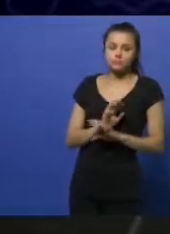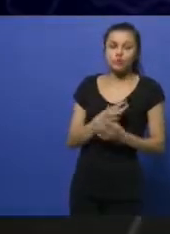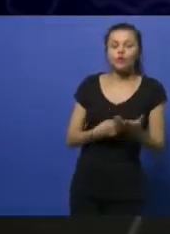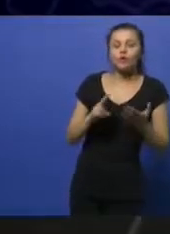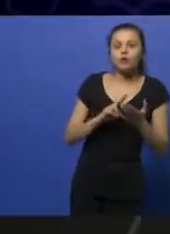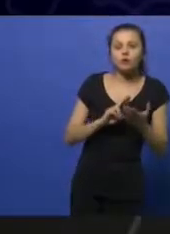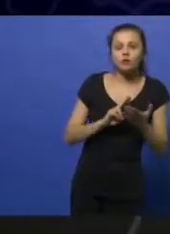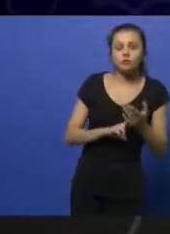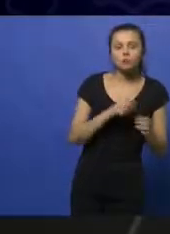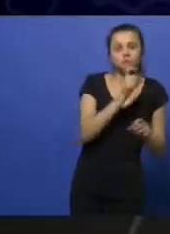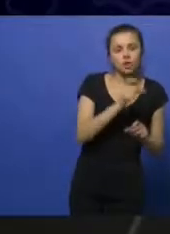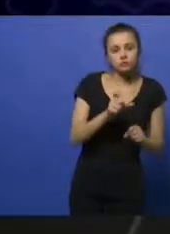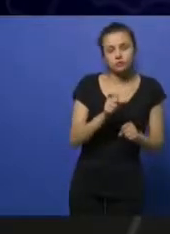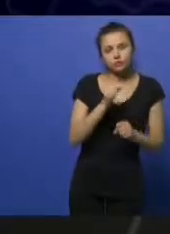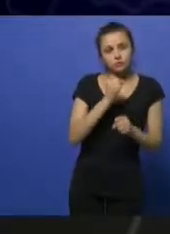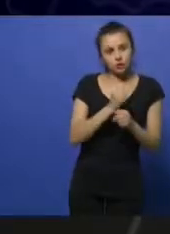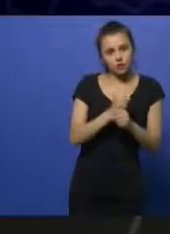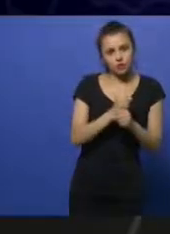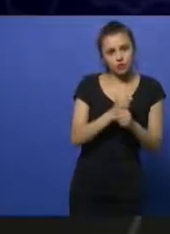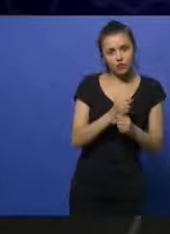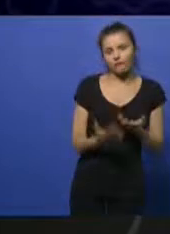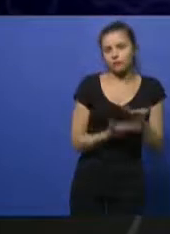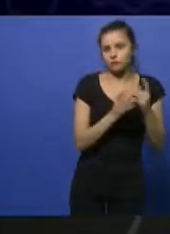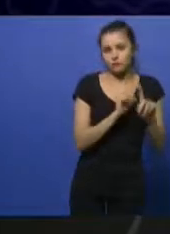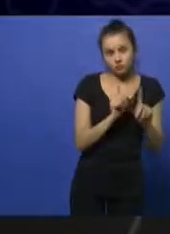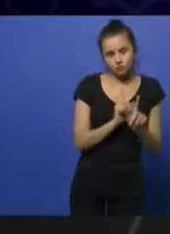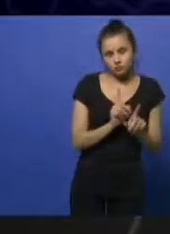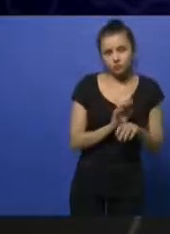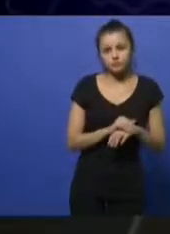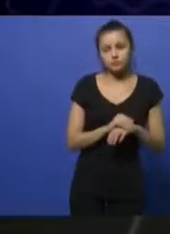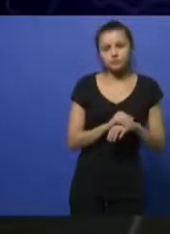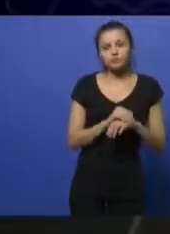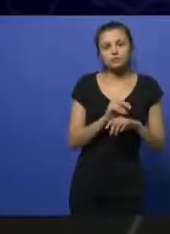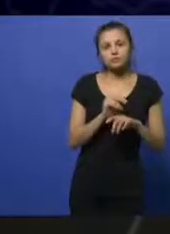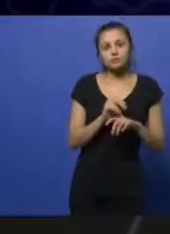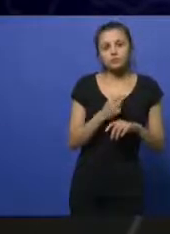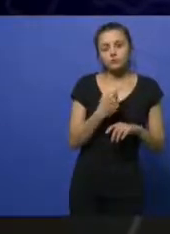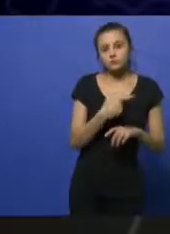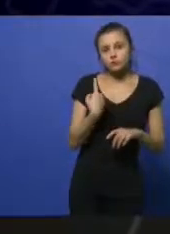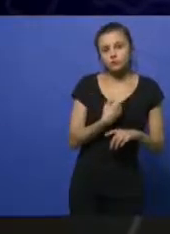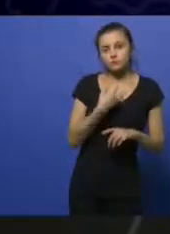van a echar más compañeros. Y bueno, y nosotros que queremos